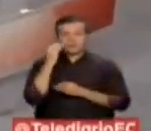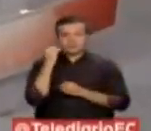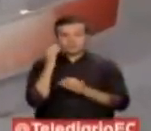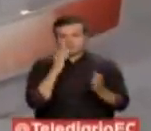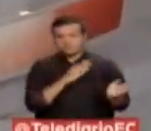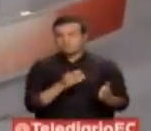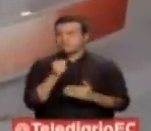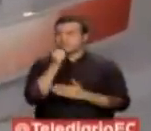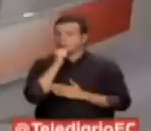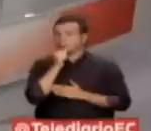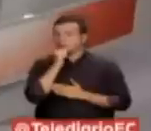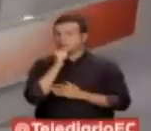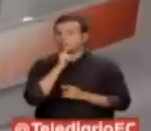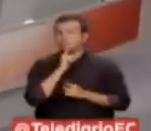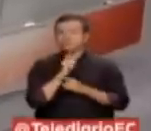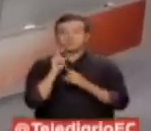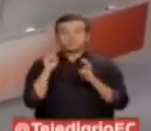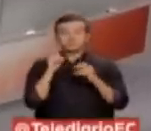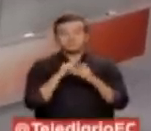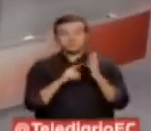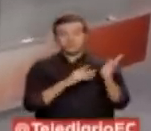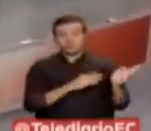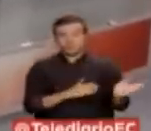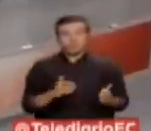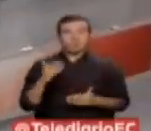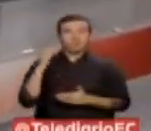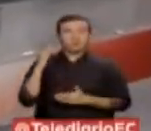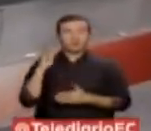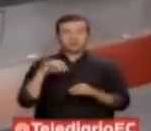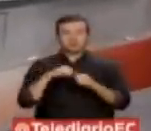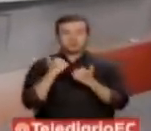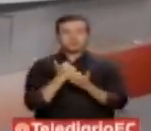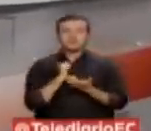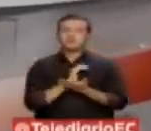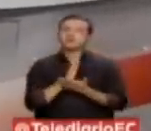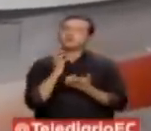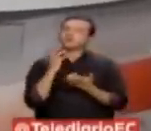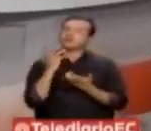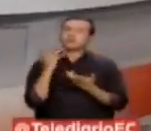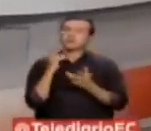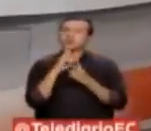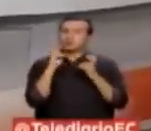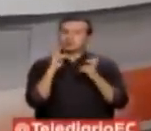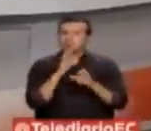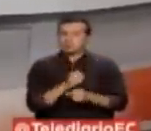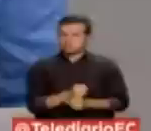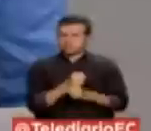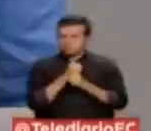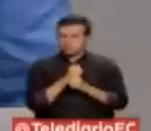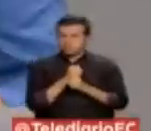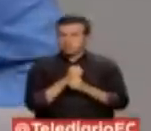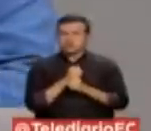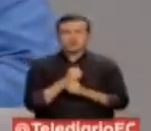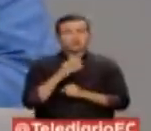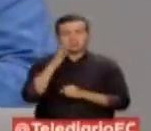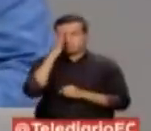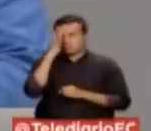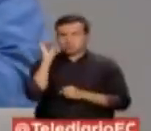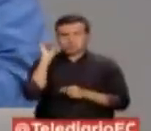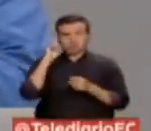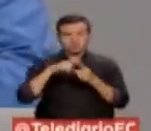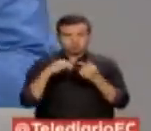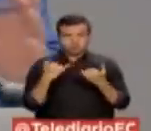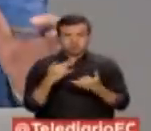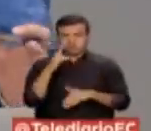introductorio nos lleva al tema político de la asamblea yo quisiera comenzar por el tema de la seguridad porque entendemos que hoy casi